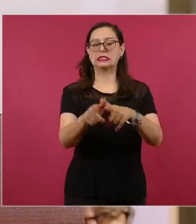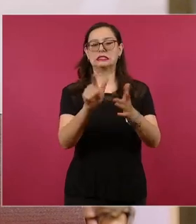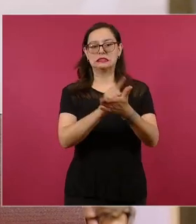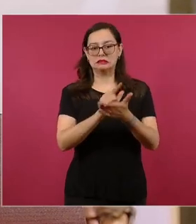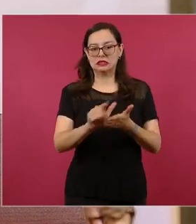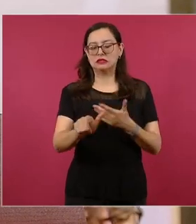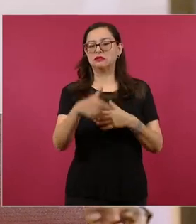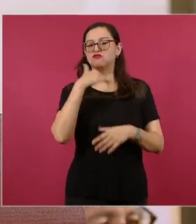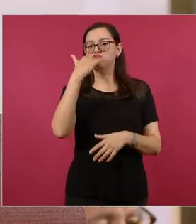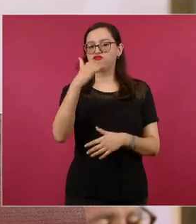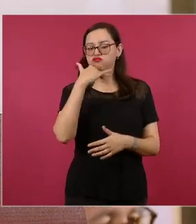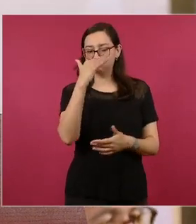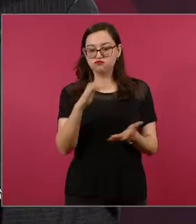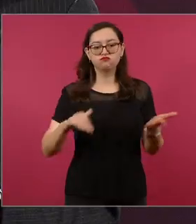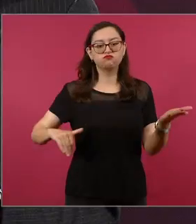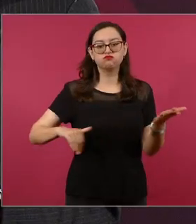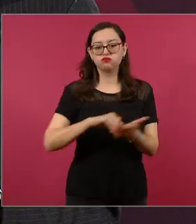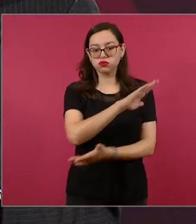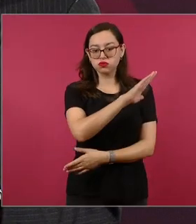desterrando la corrupción.